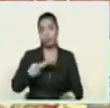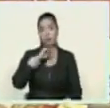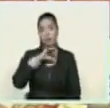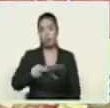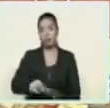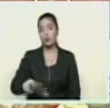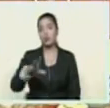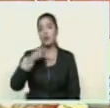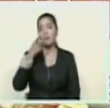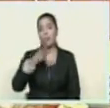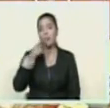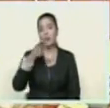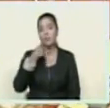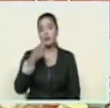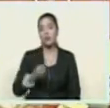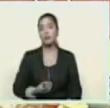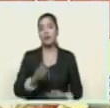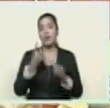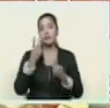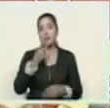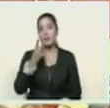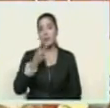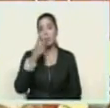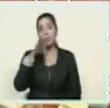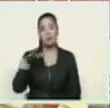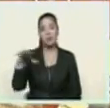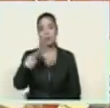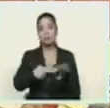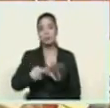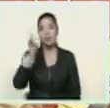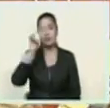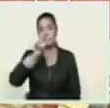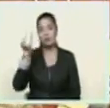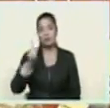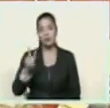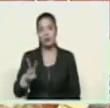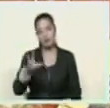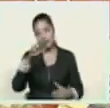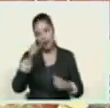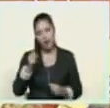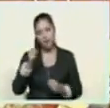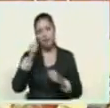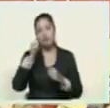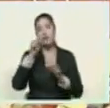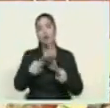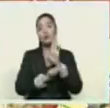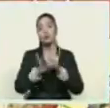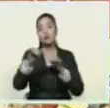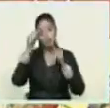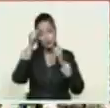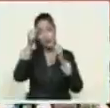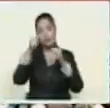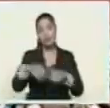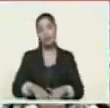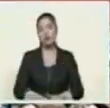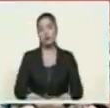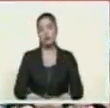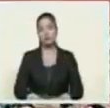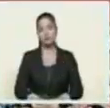historia política y de la vida política de la sociedad venezolana que viva la asamblea nacional constituyente